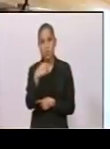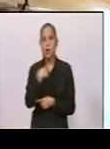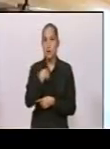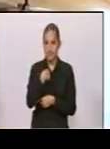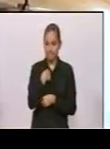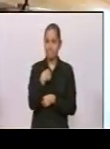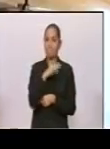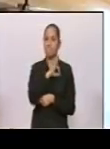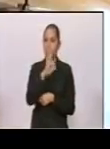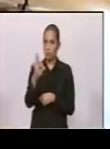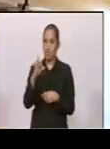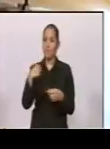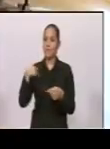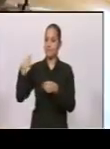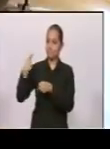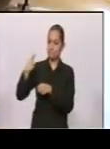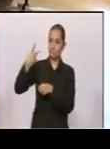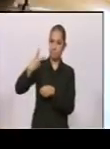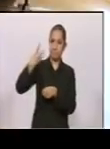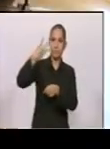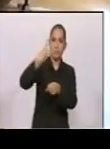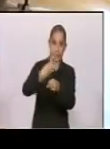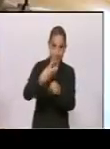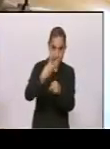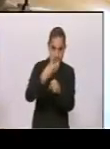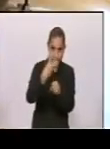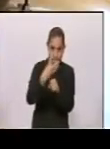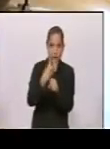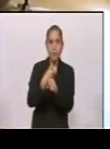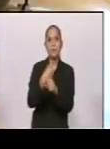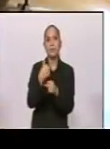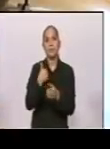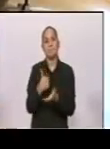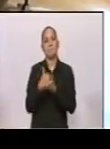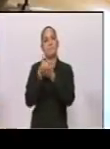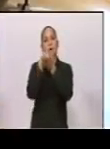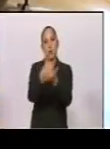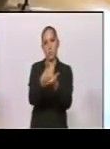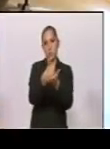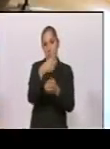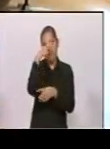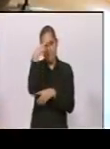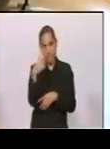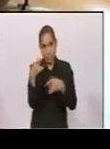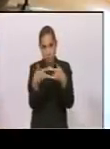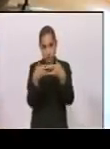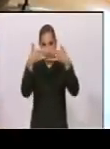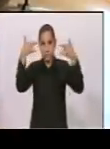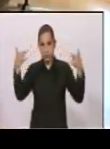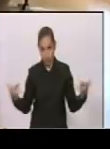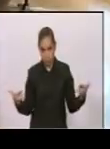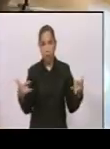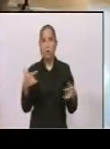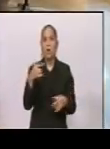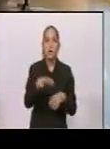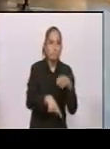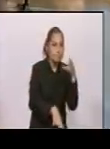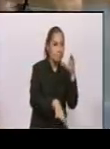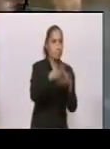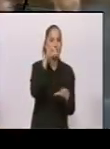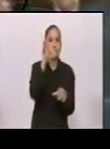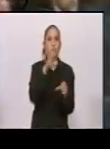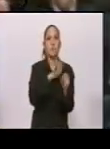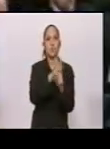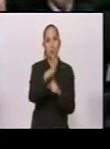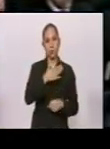contribuye por tercera vez en la historia de México a la renovación de la vida